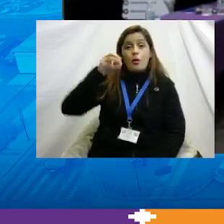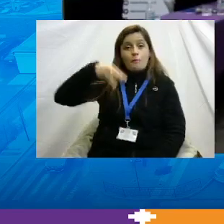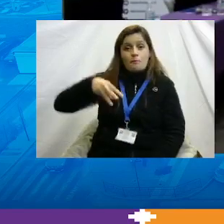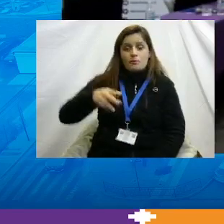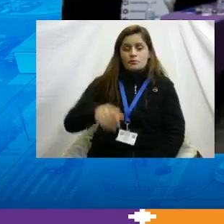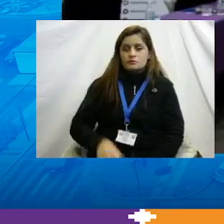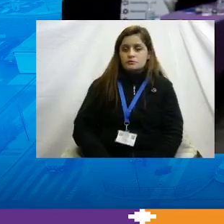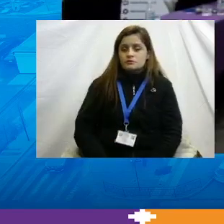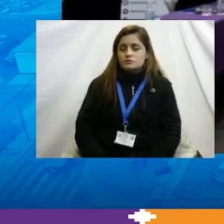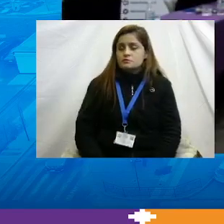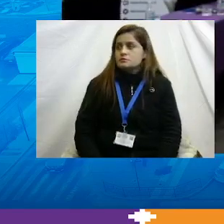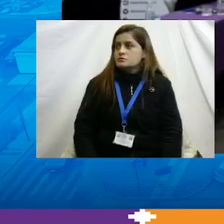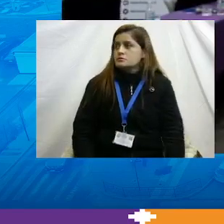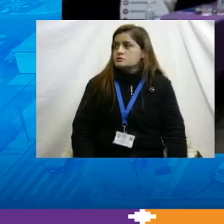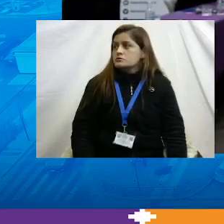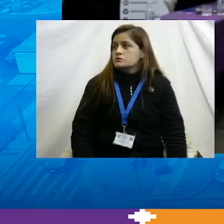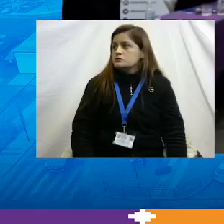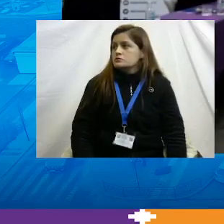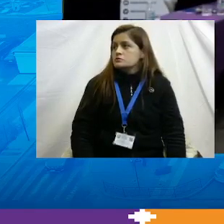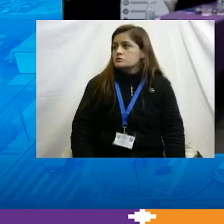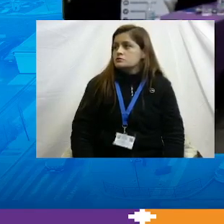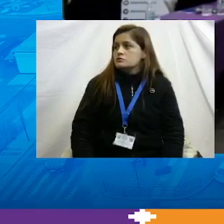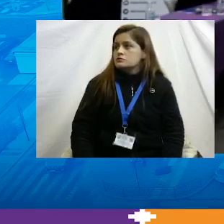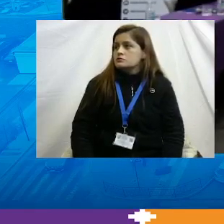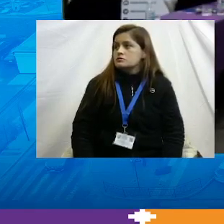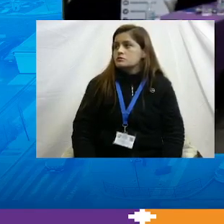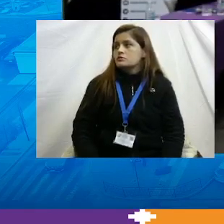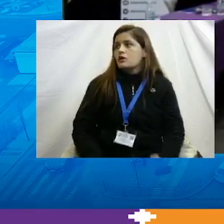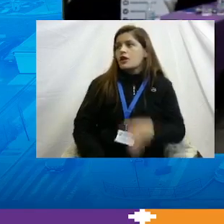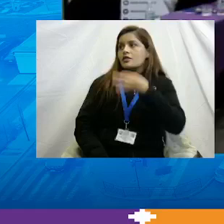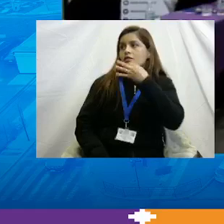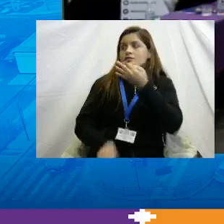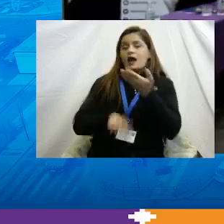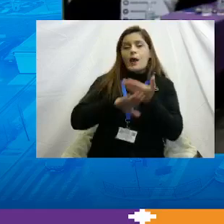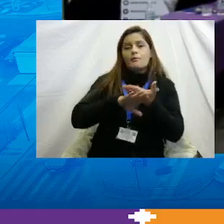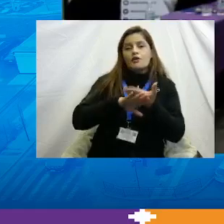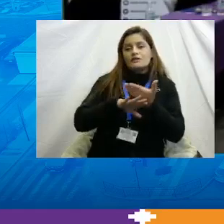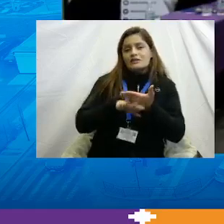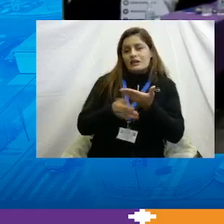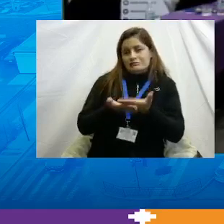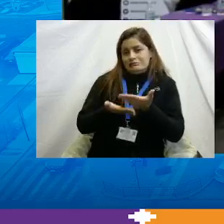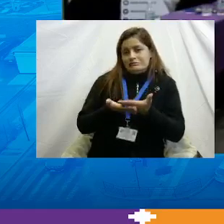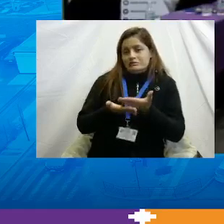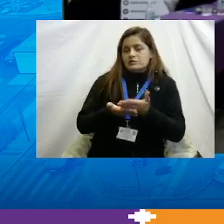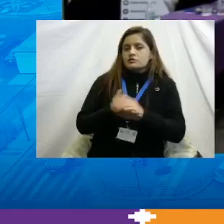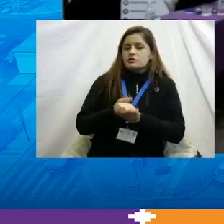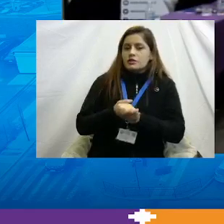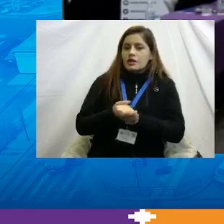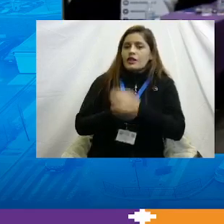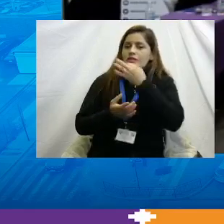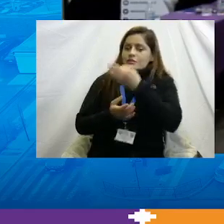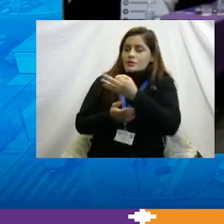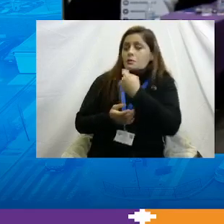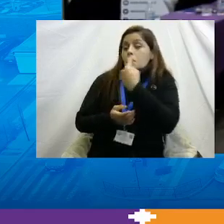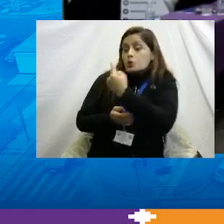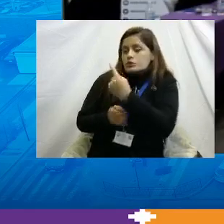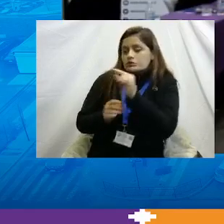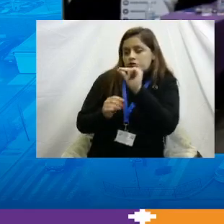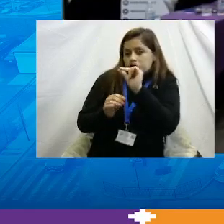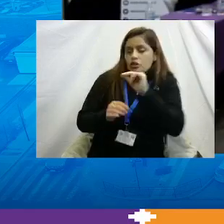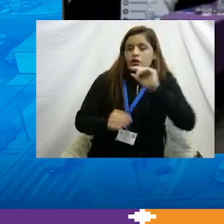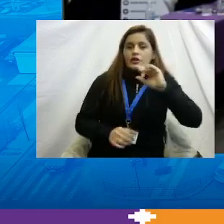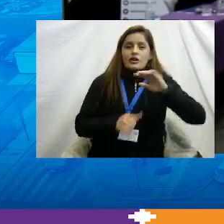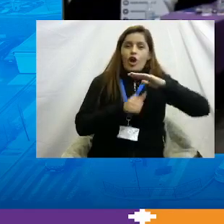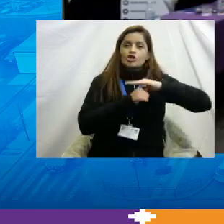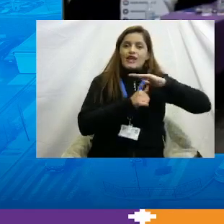en relación a esto. Concejal. Perdón, aprovechando que está la directora de Administración y Finanzas, buenas tardes. Solamente preguntar